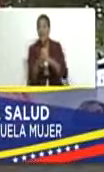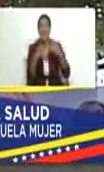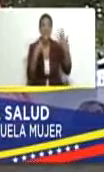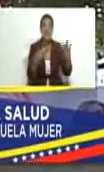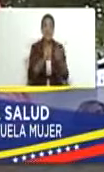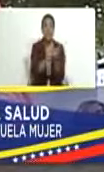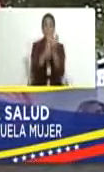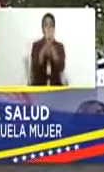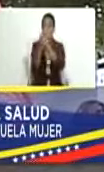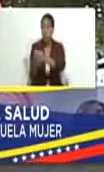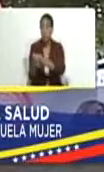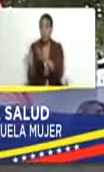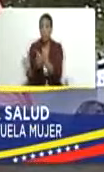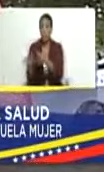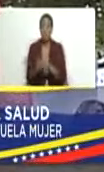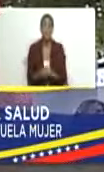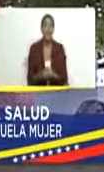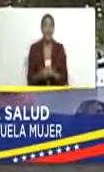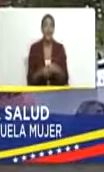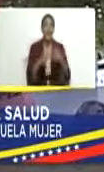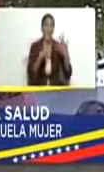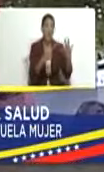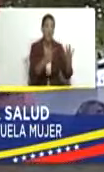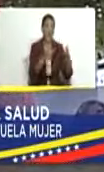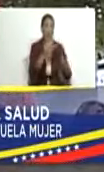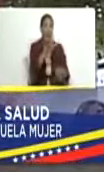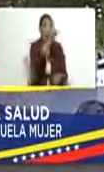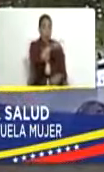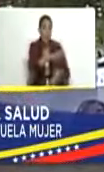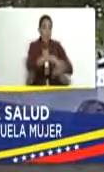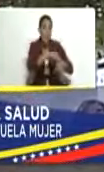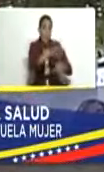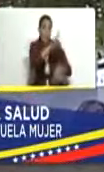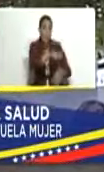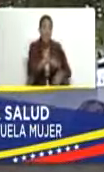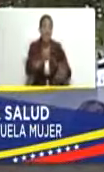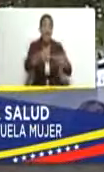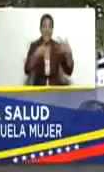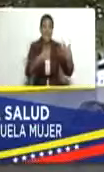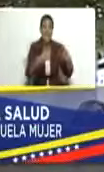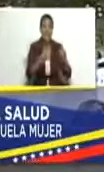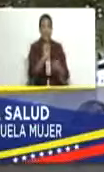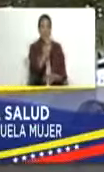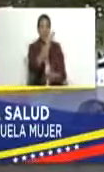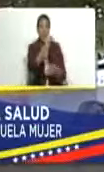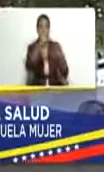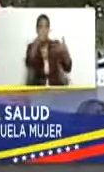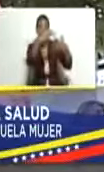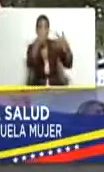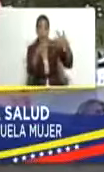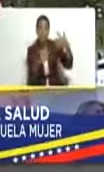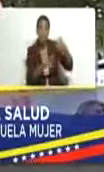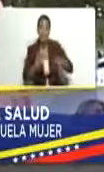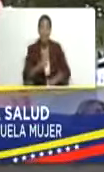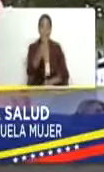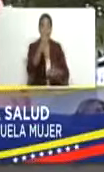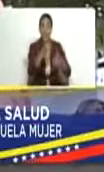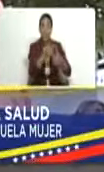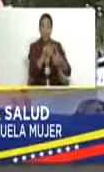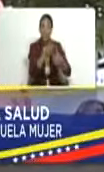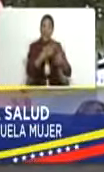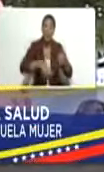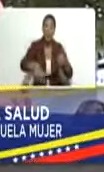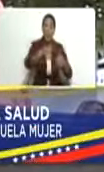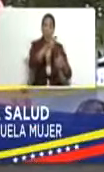7, 7, 7, 7, 7, 7T, 7 transformaciones. Y la mujer al frente con sus siete vértices. Y el primer vértice de